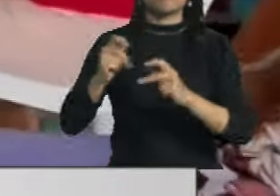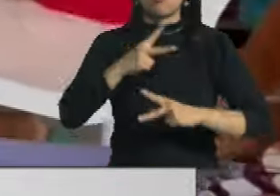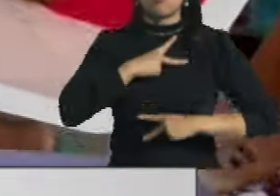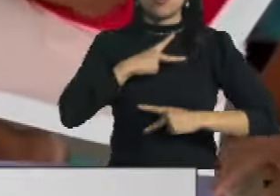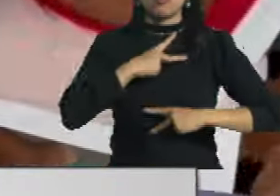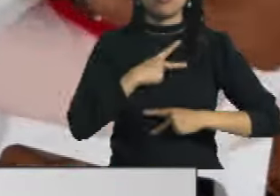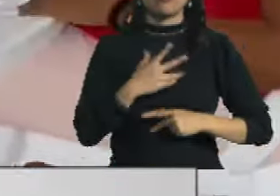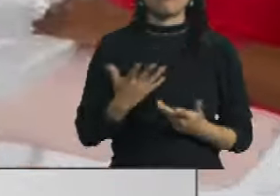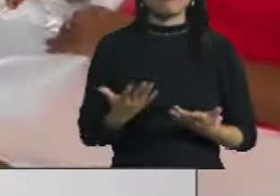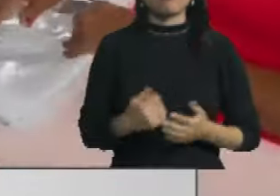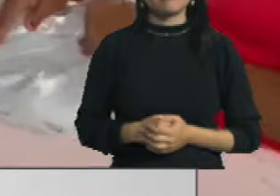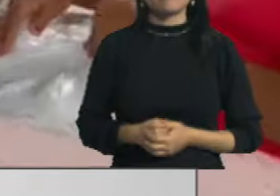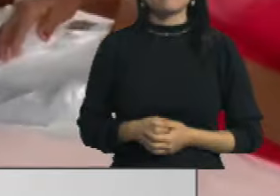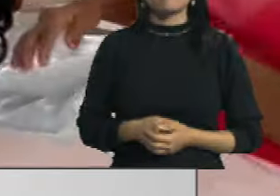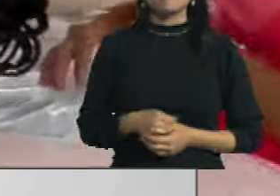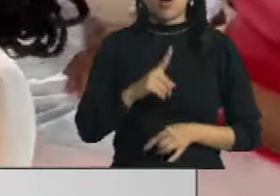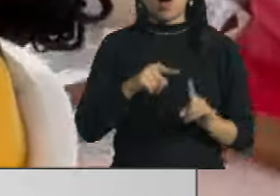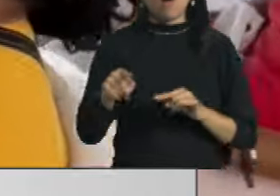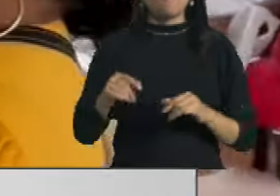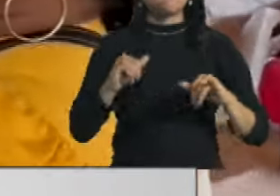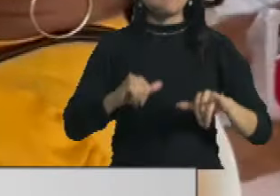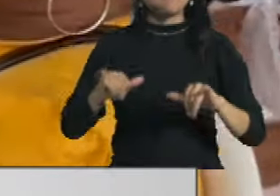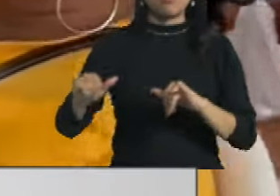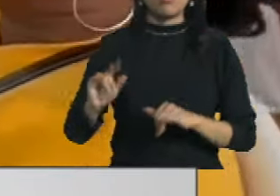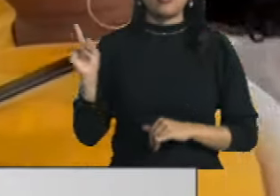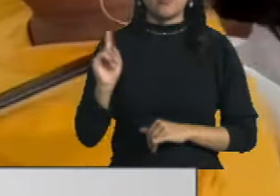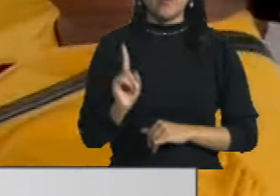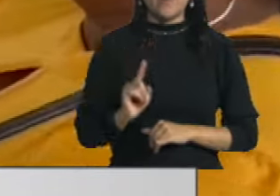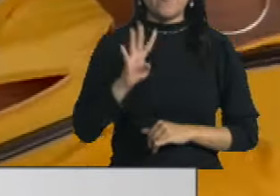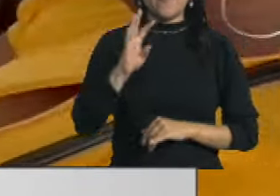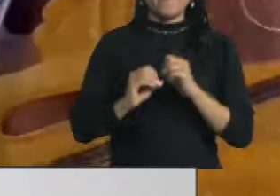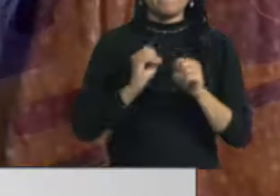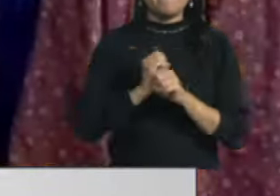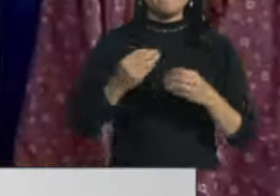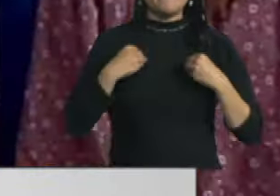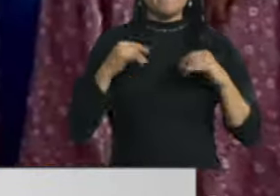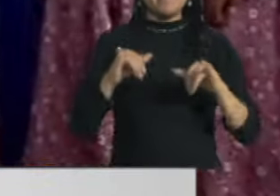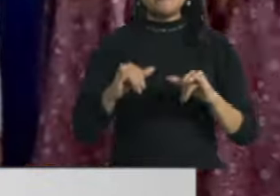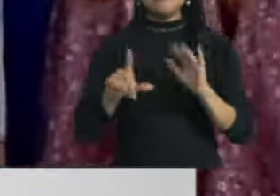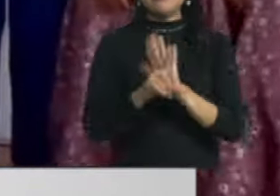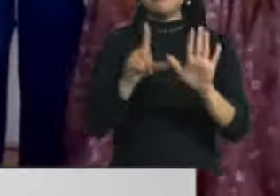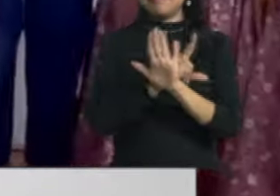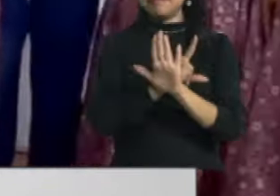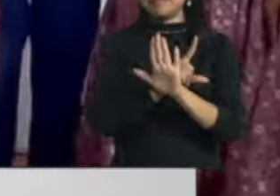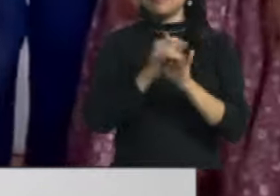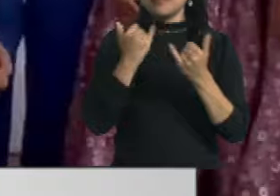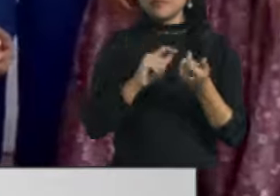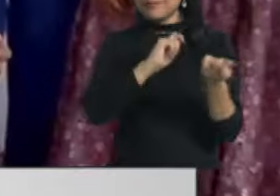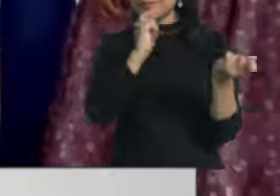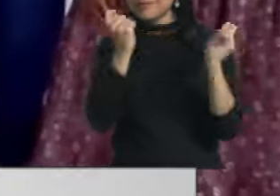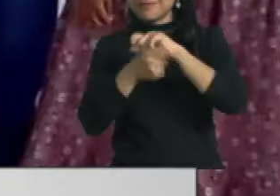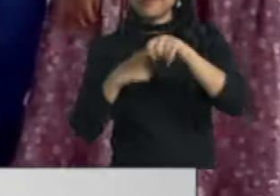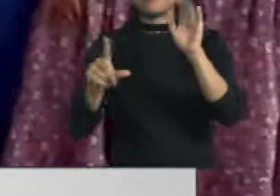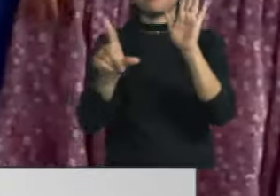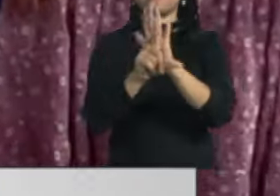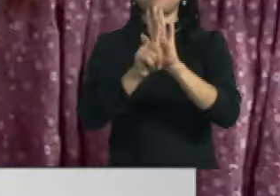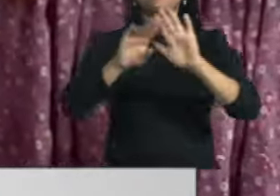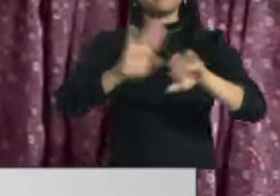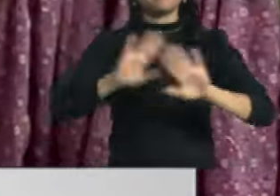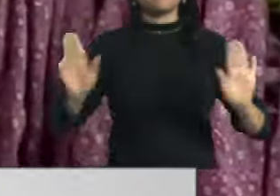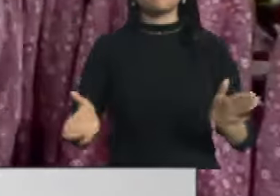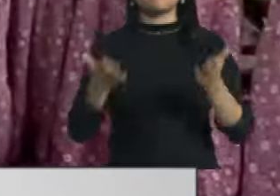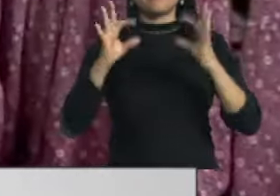que han habitado sus casas durante más de 40 años en el municipio de María La Baja y con la cual se busca mejorar la calidad de vida de